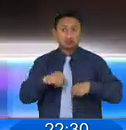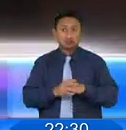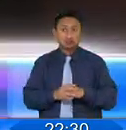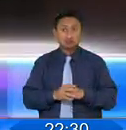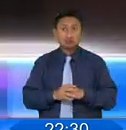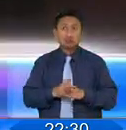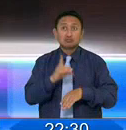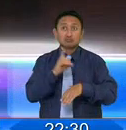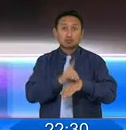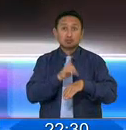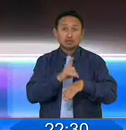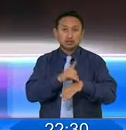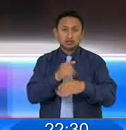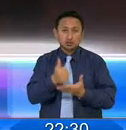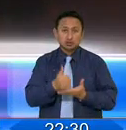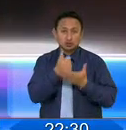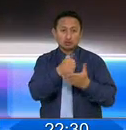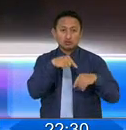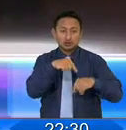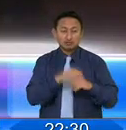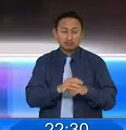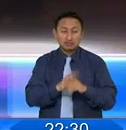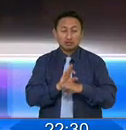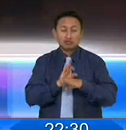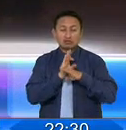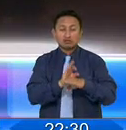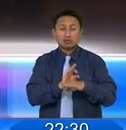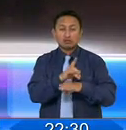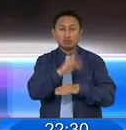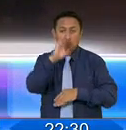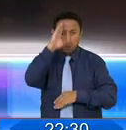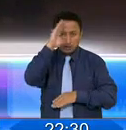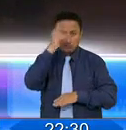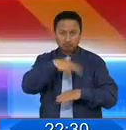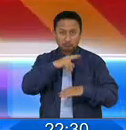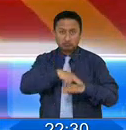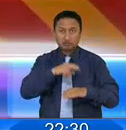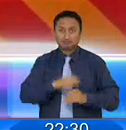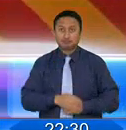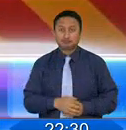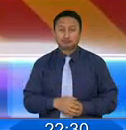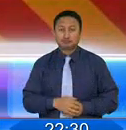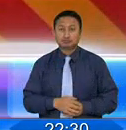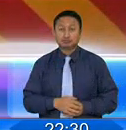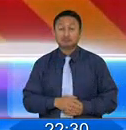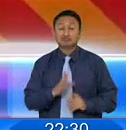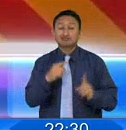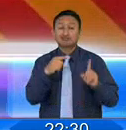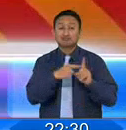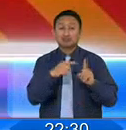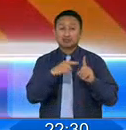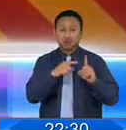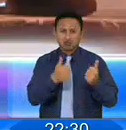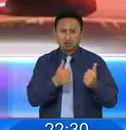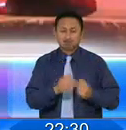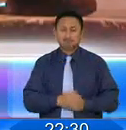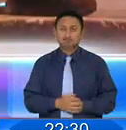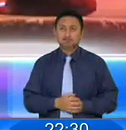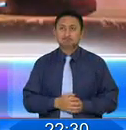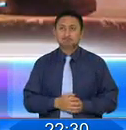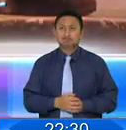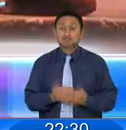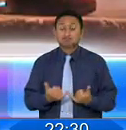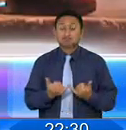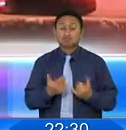los paramédicos, dio su versión de los hechos a la Policía Nacional. Ella se encuentra estable. Ahora